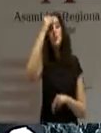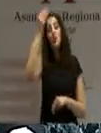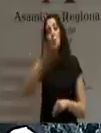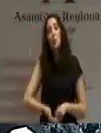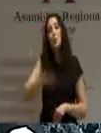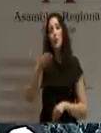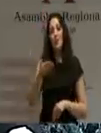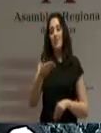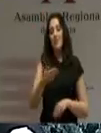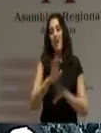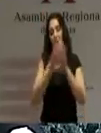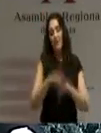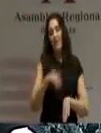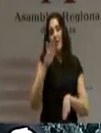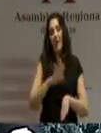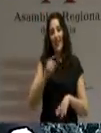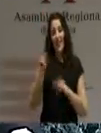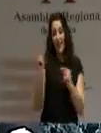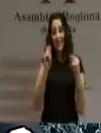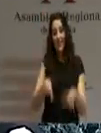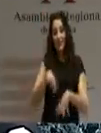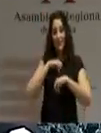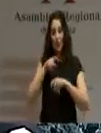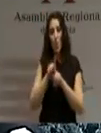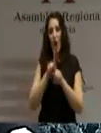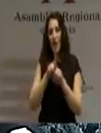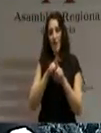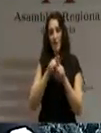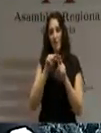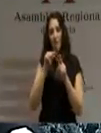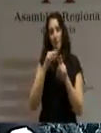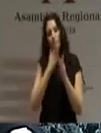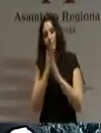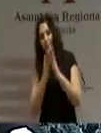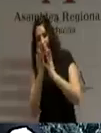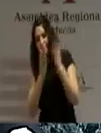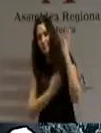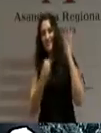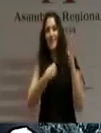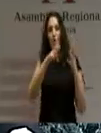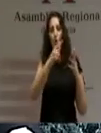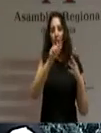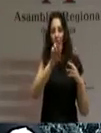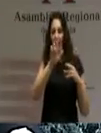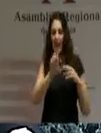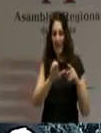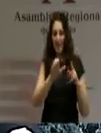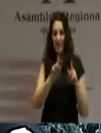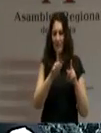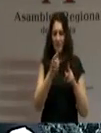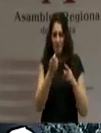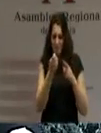lo que ha marcado en este debate de investidura, son los ejes que ha marcado Alberto Garre, el presidente Garre, en poquitos